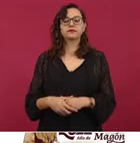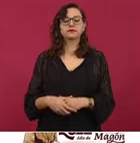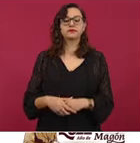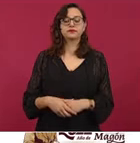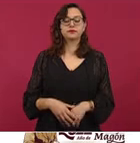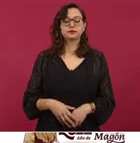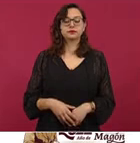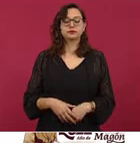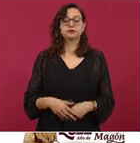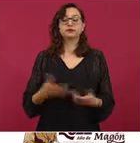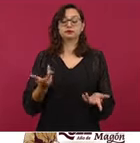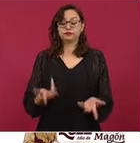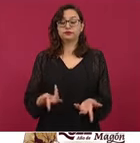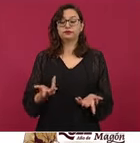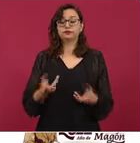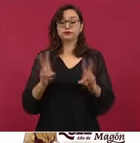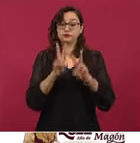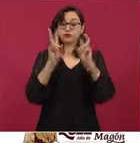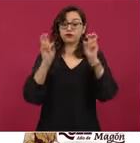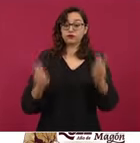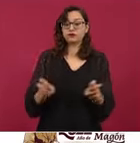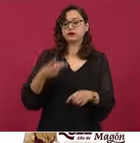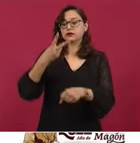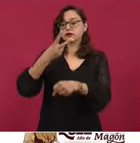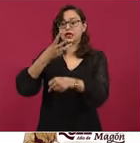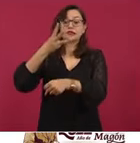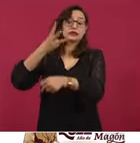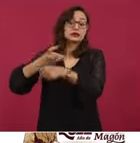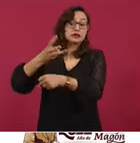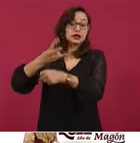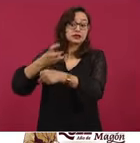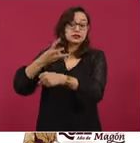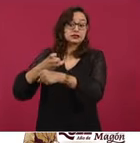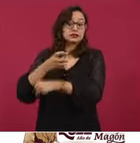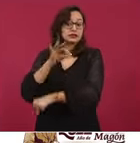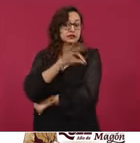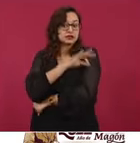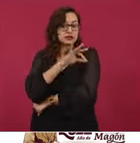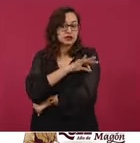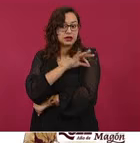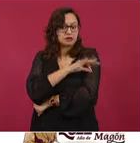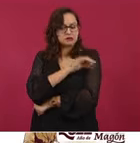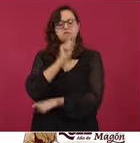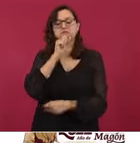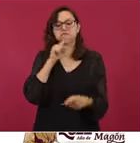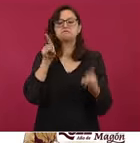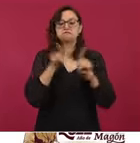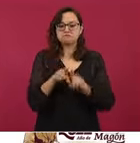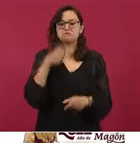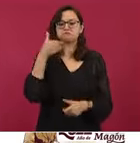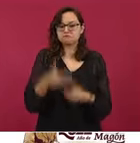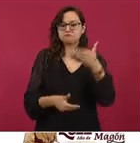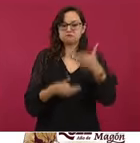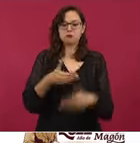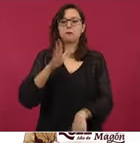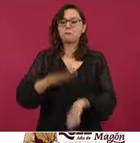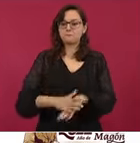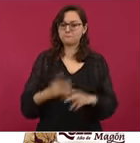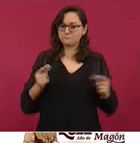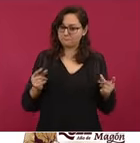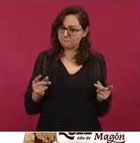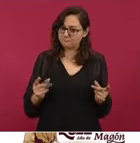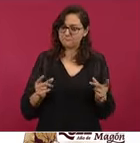en los refuerzos, hoy subrayaremos la importancia de los refuerzos, también hemos continuado avanzando a un ritmo más rápido, dado que